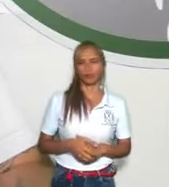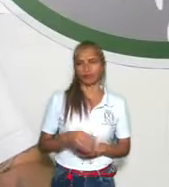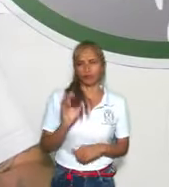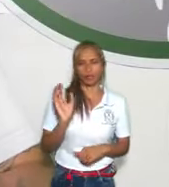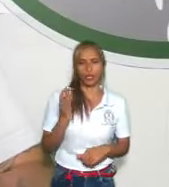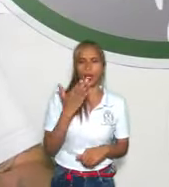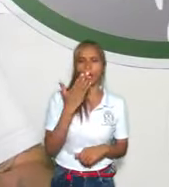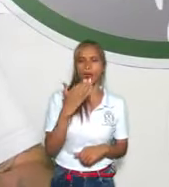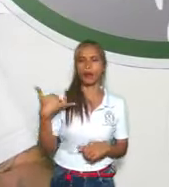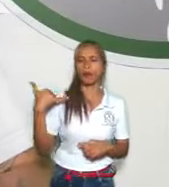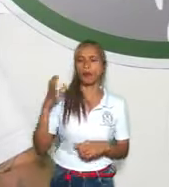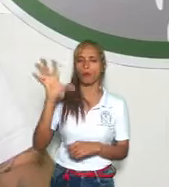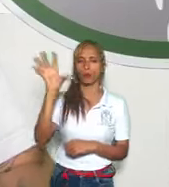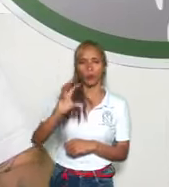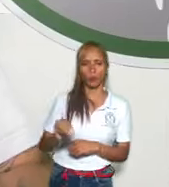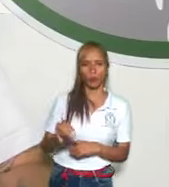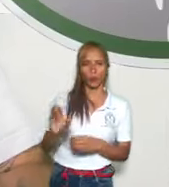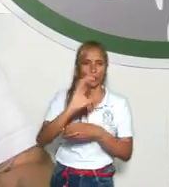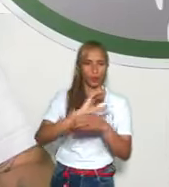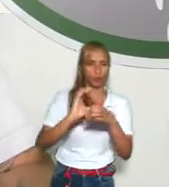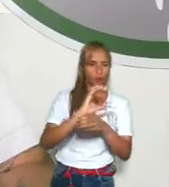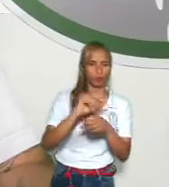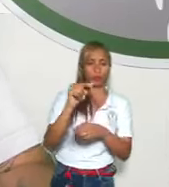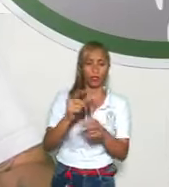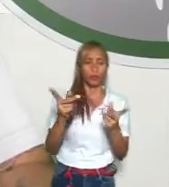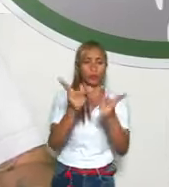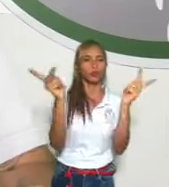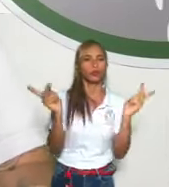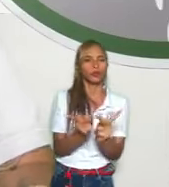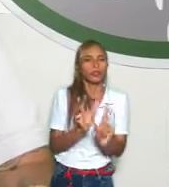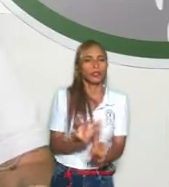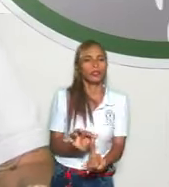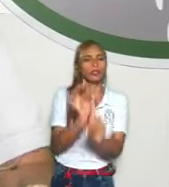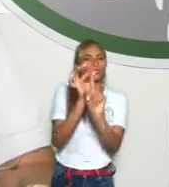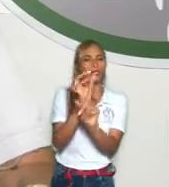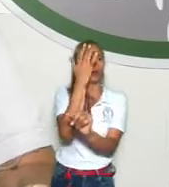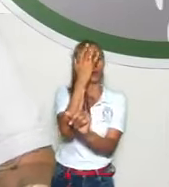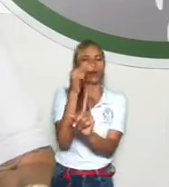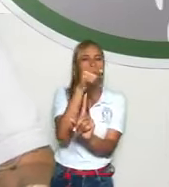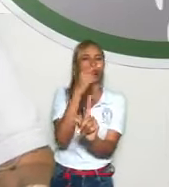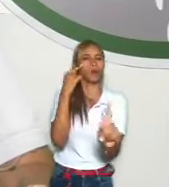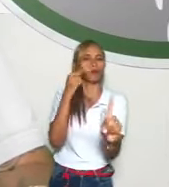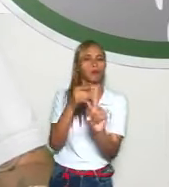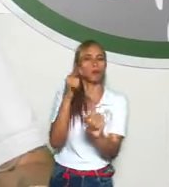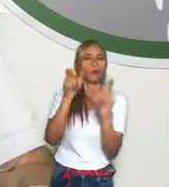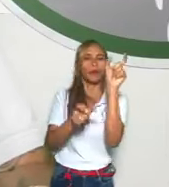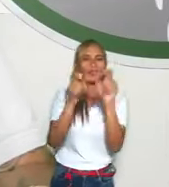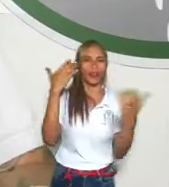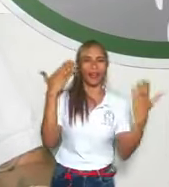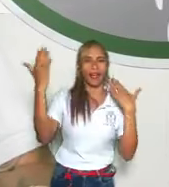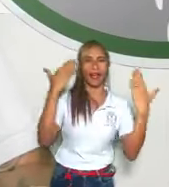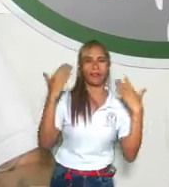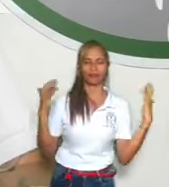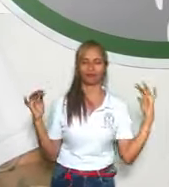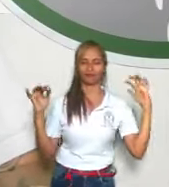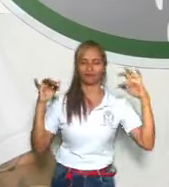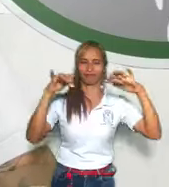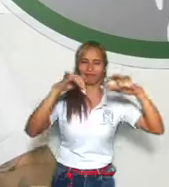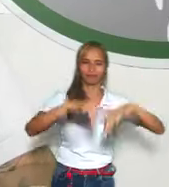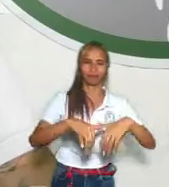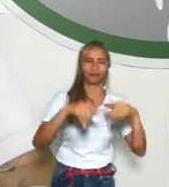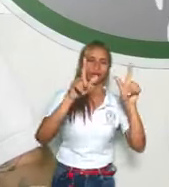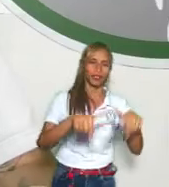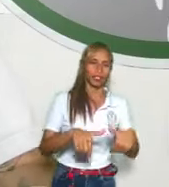del Quindío, es uno de los lugares más especiales, porque es donde se concentran todos los campesinos, también donde se puede